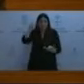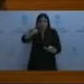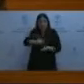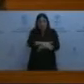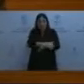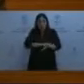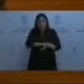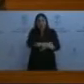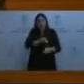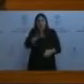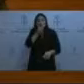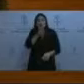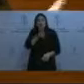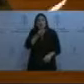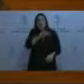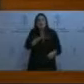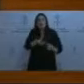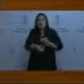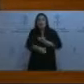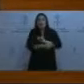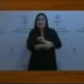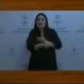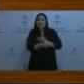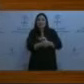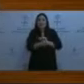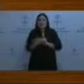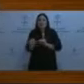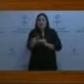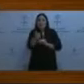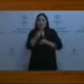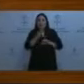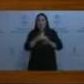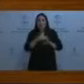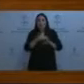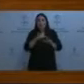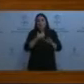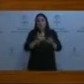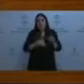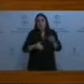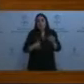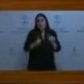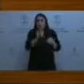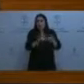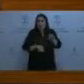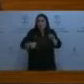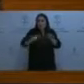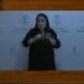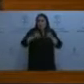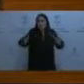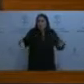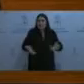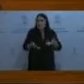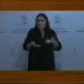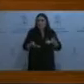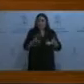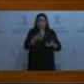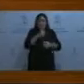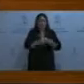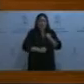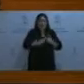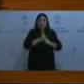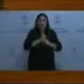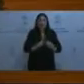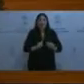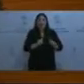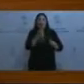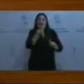ha aprobado ni una sola medida para potenciar la igualdad de oportunidades. En el inicio de la legislatura decía usted que trabajaría para que las personas con capacidades